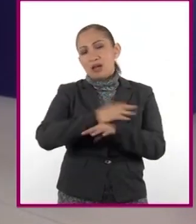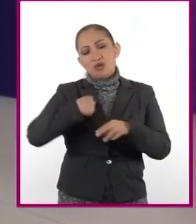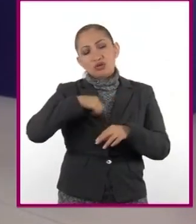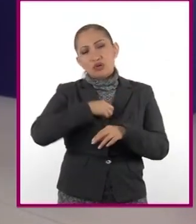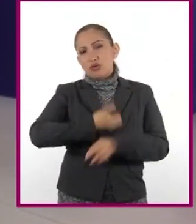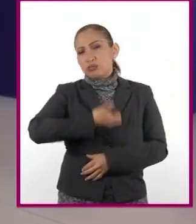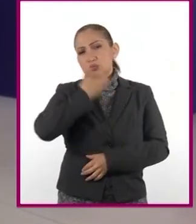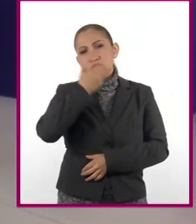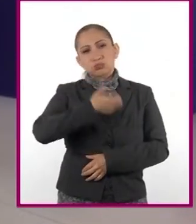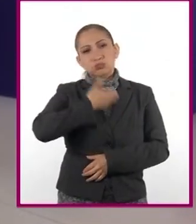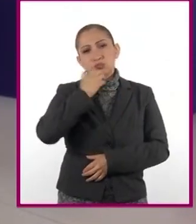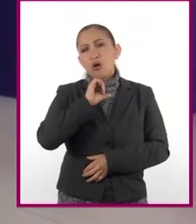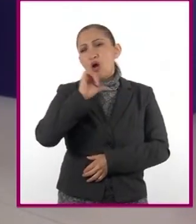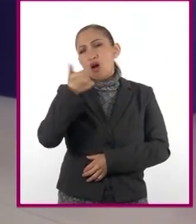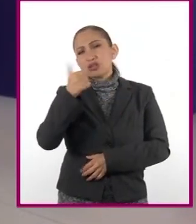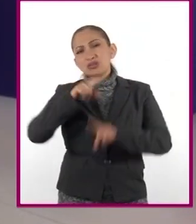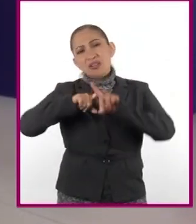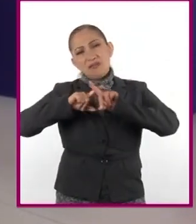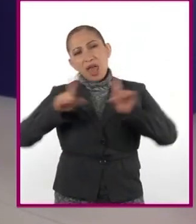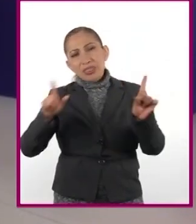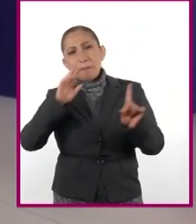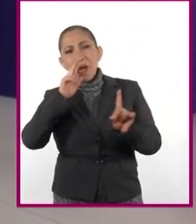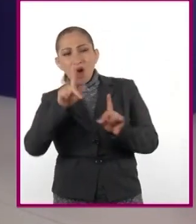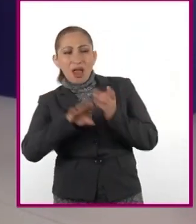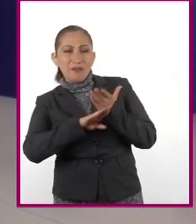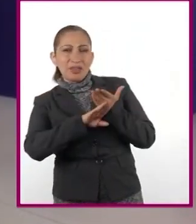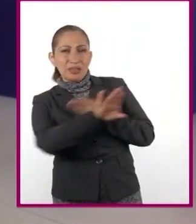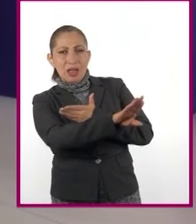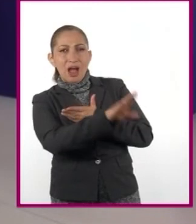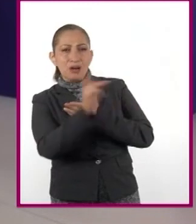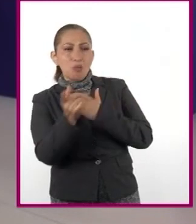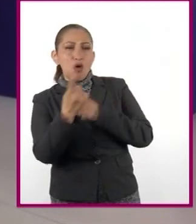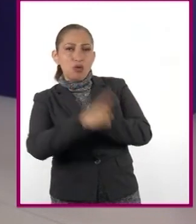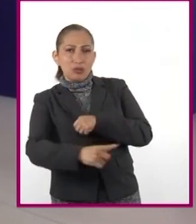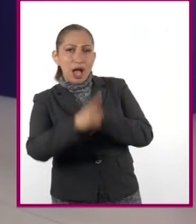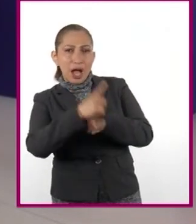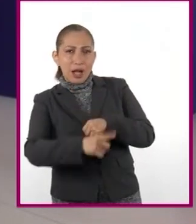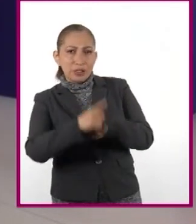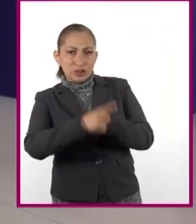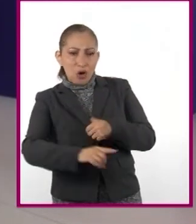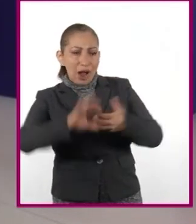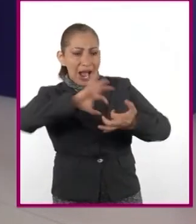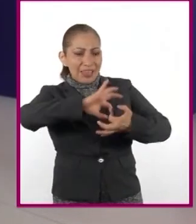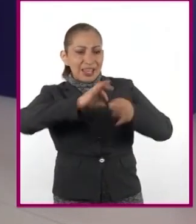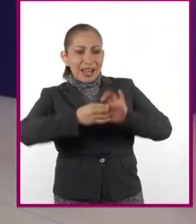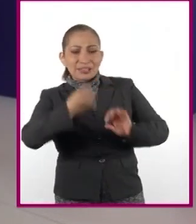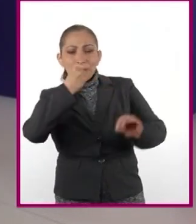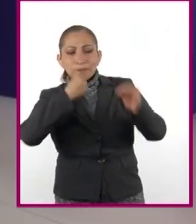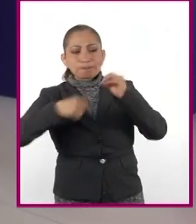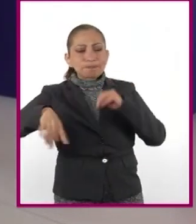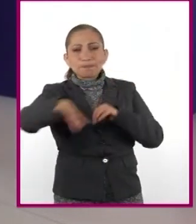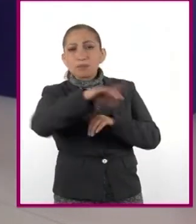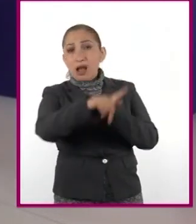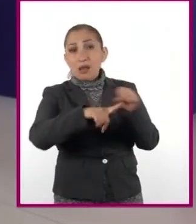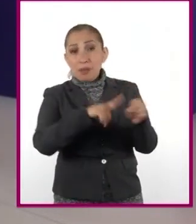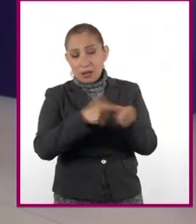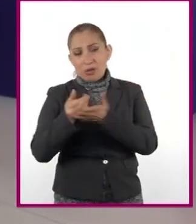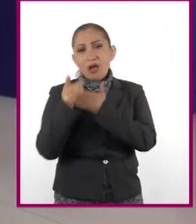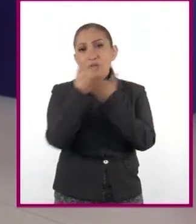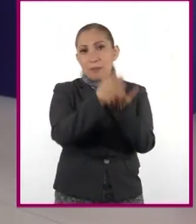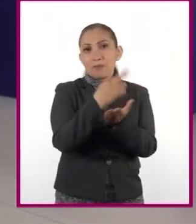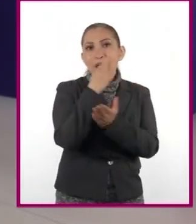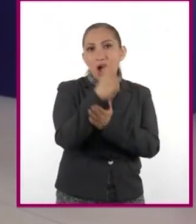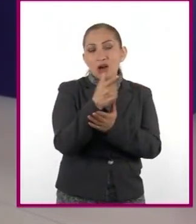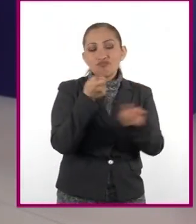nuestros hábitos por unos que contemplen evitar las alteraciones a las cadenas alimentarias y favorezcan